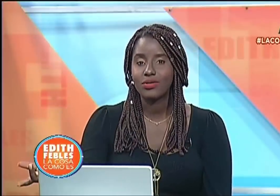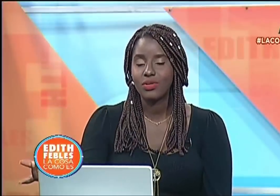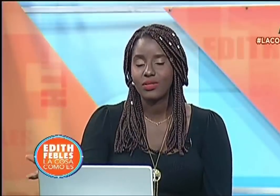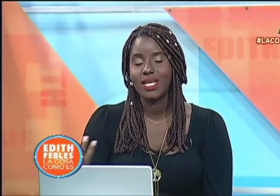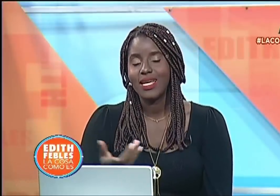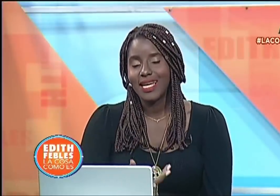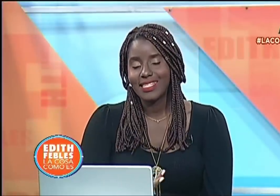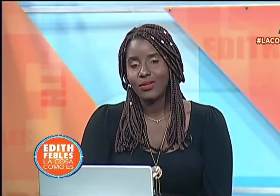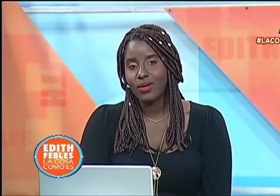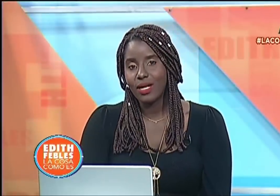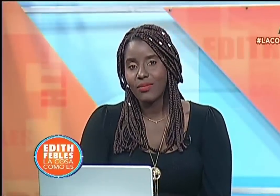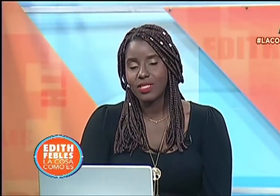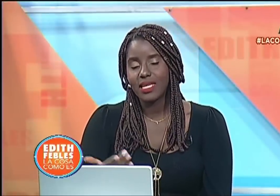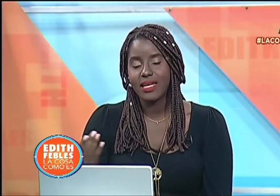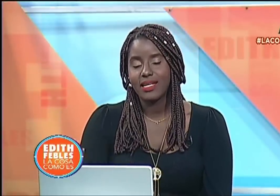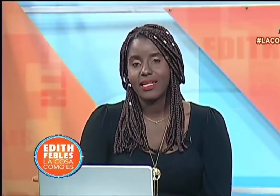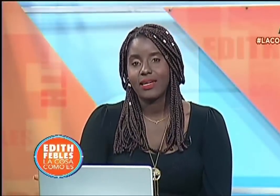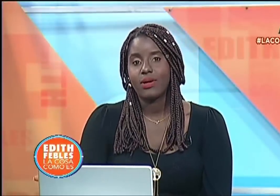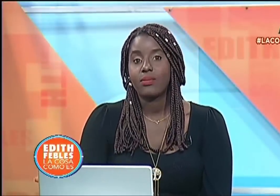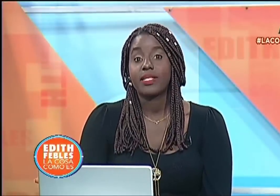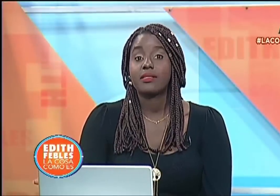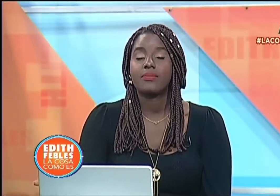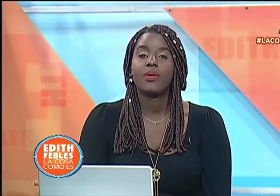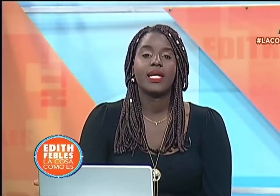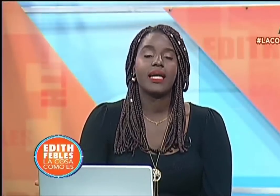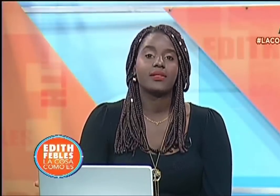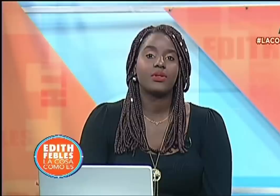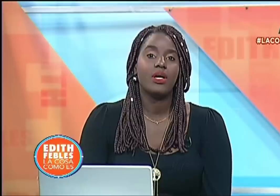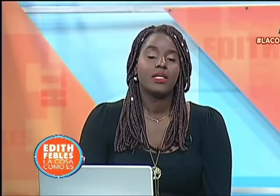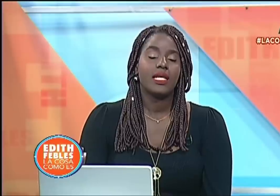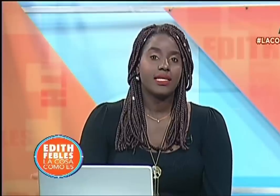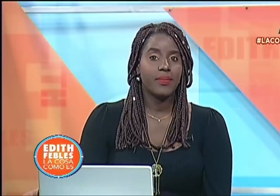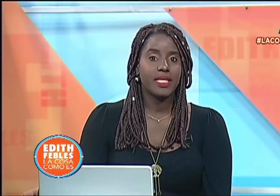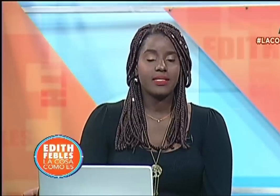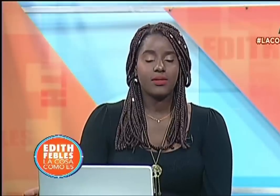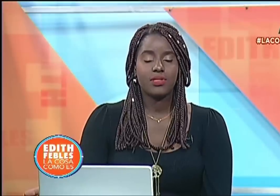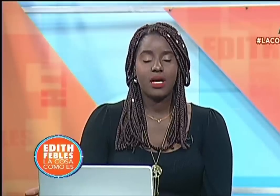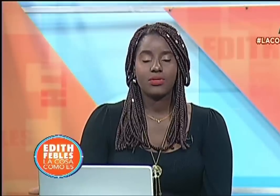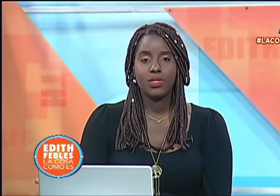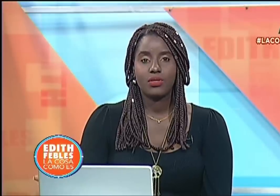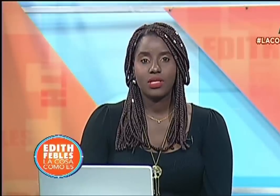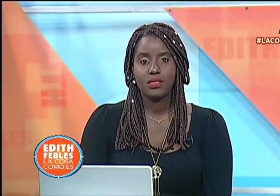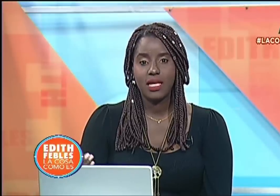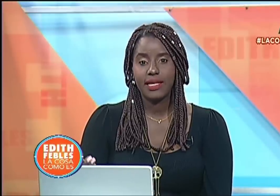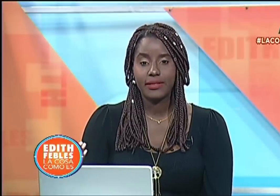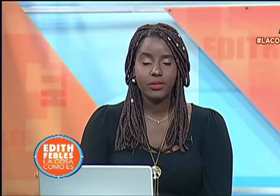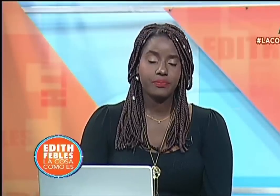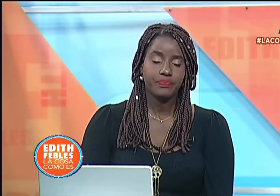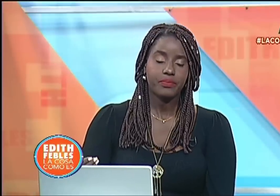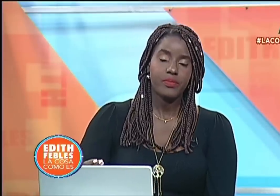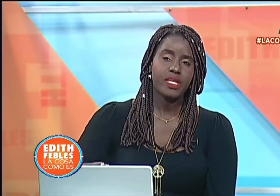Estados Unidos, que ayer lo recordábamos aquí en el cuando participó en el acto de la independencia de los Estados Unidos que se